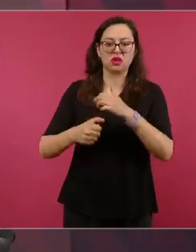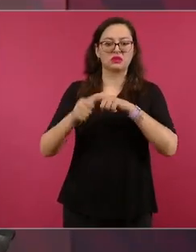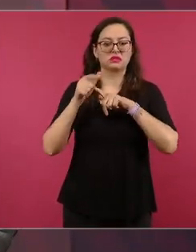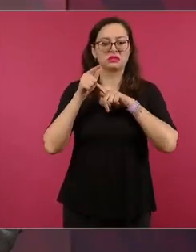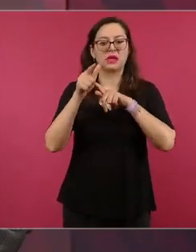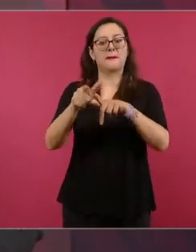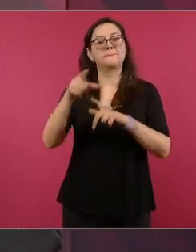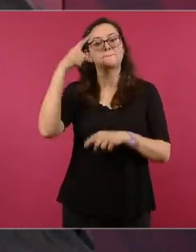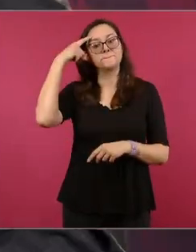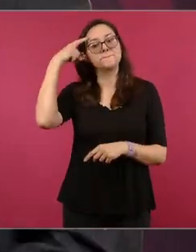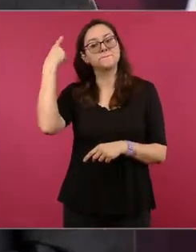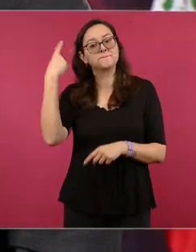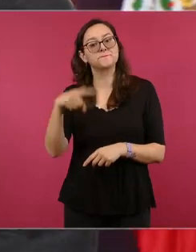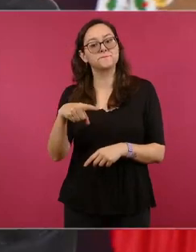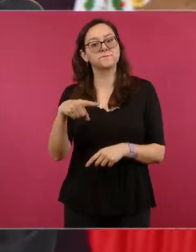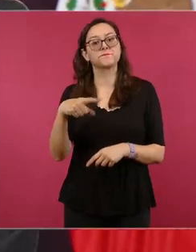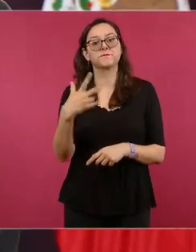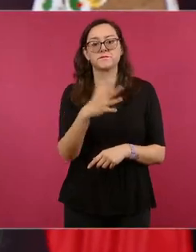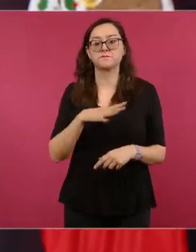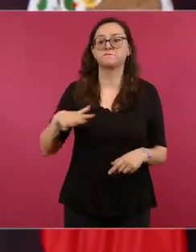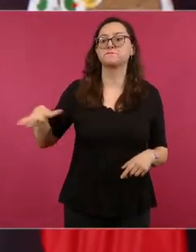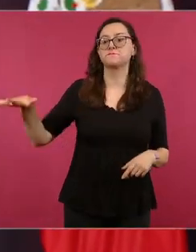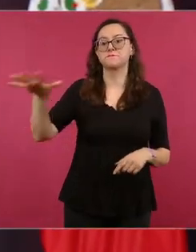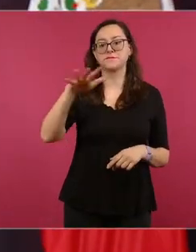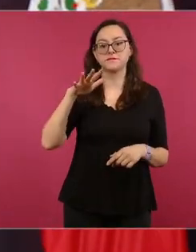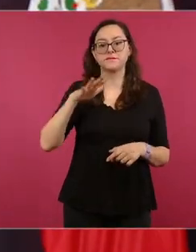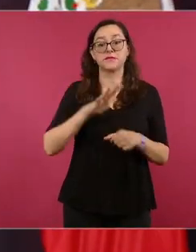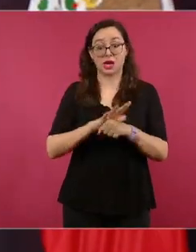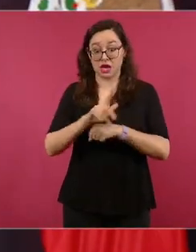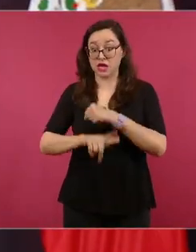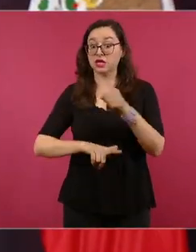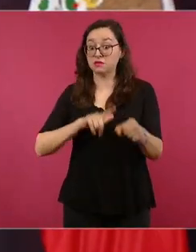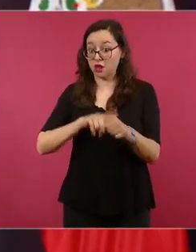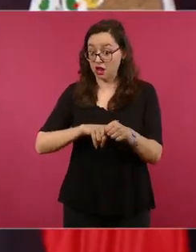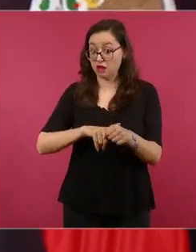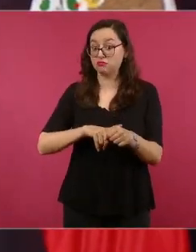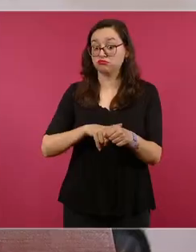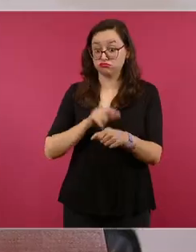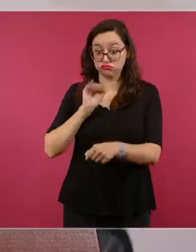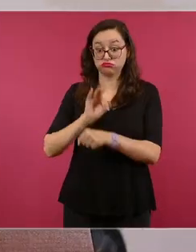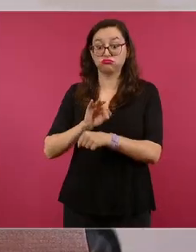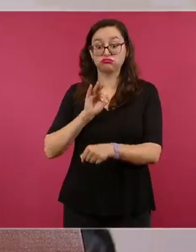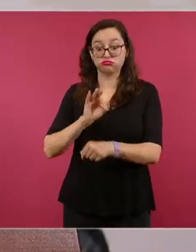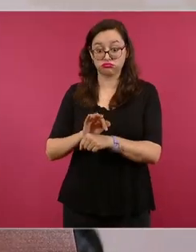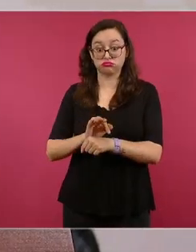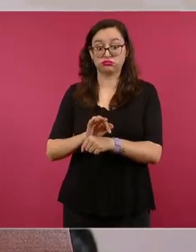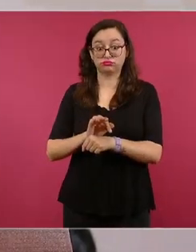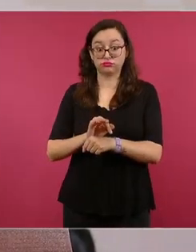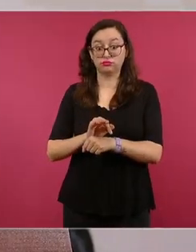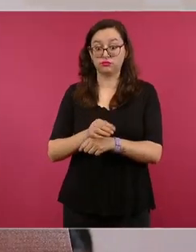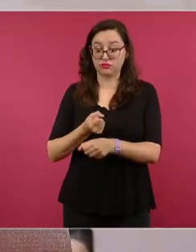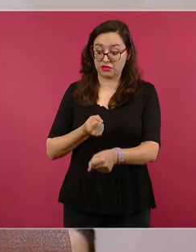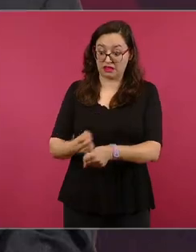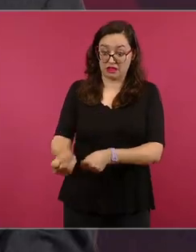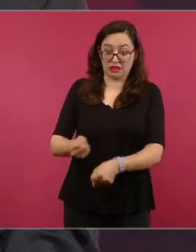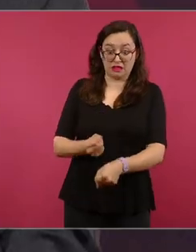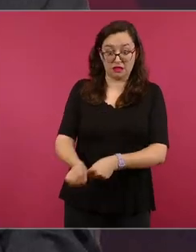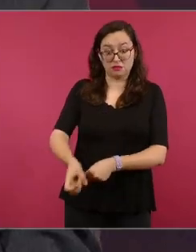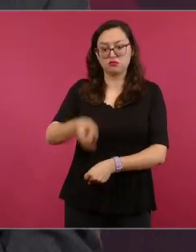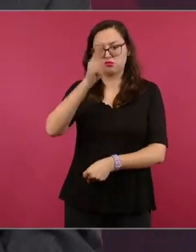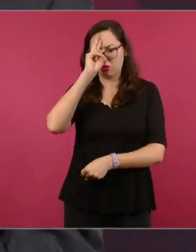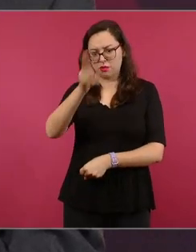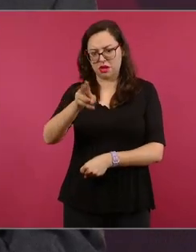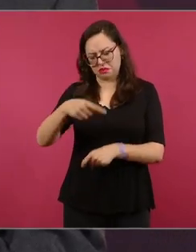un reconocimiento especial a los animales y prohibir el maltrato,